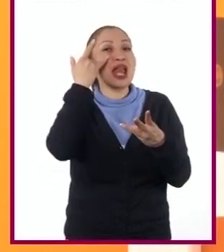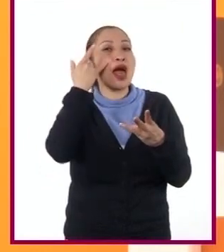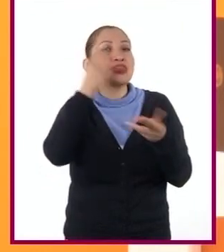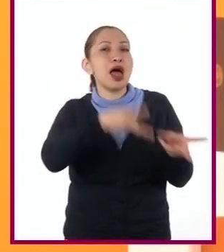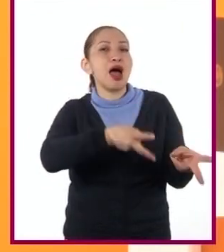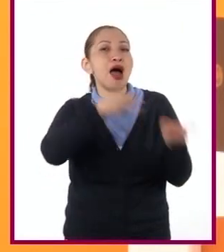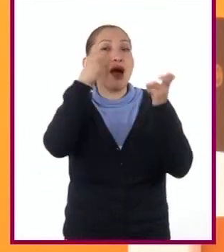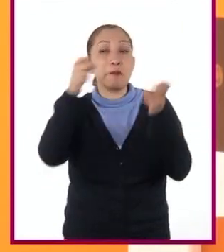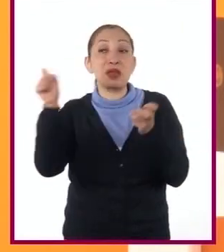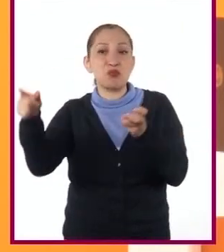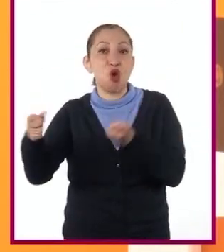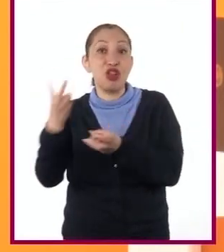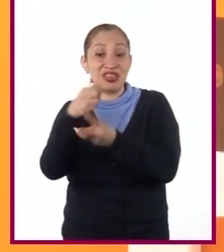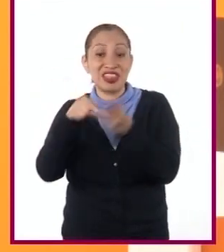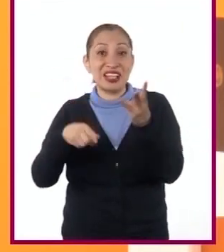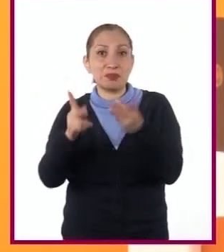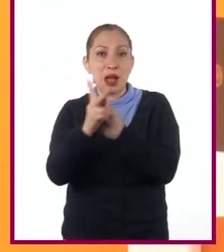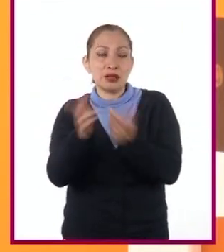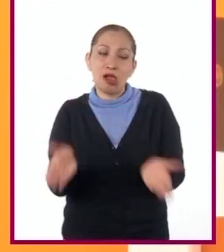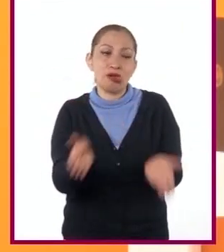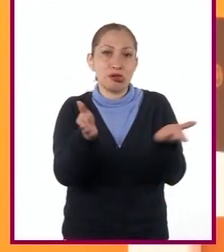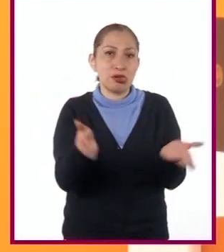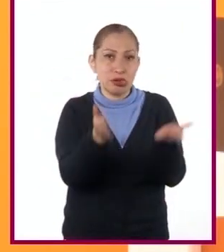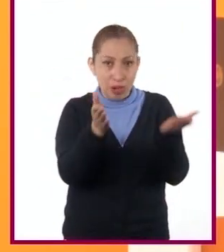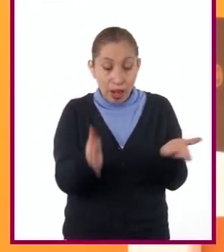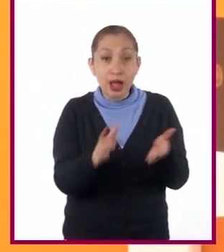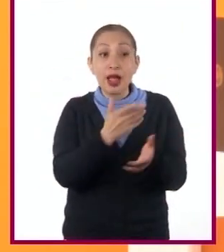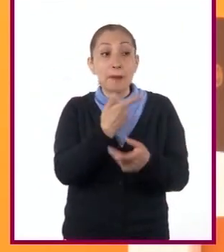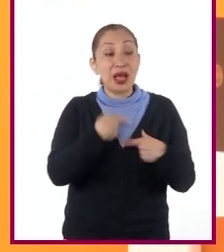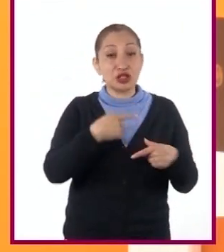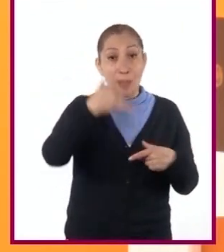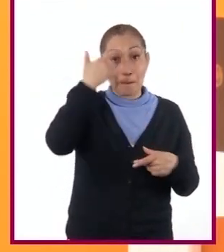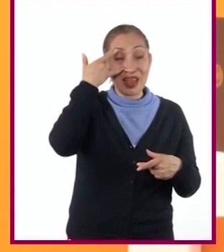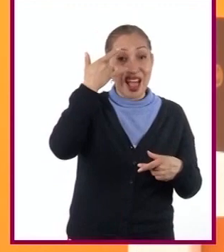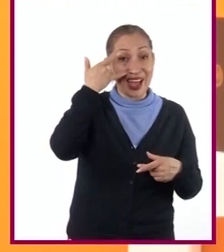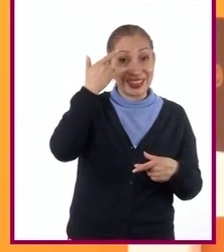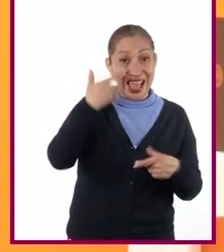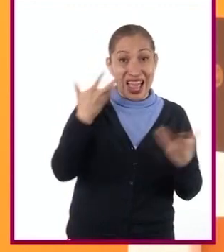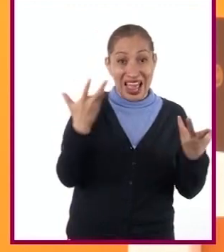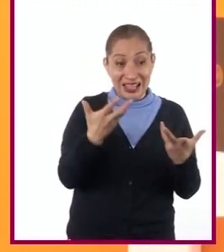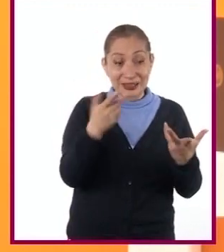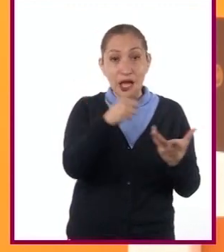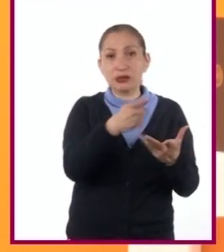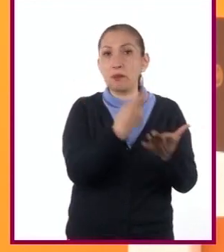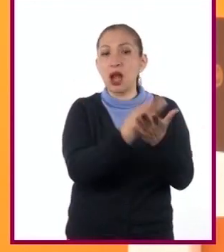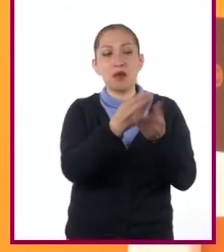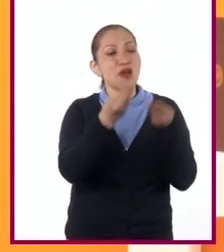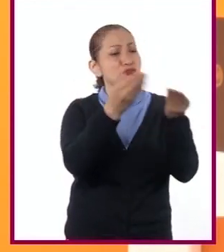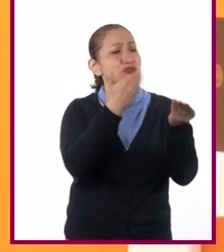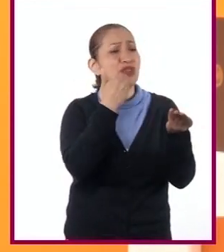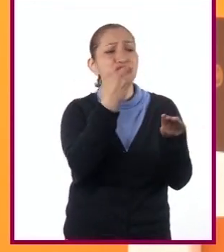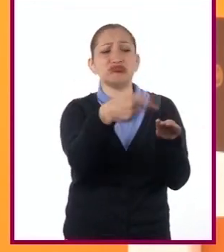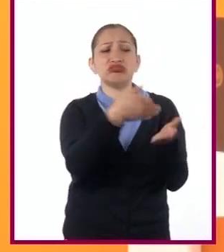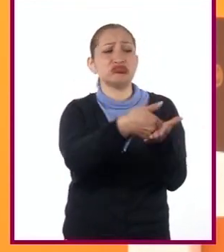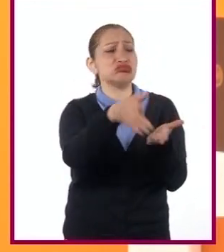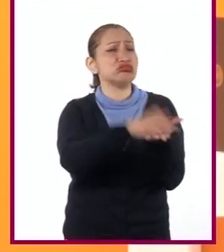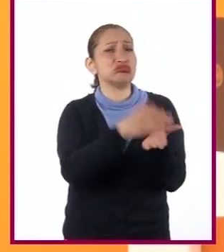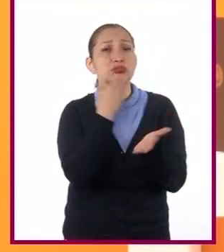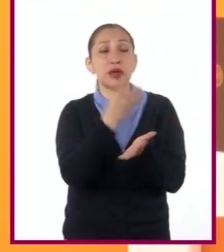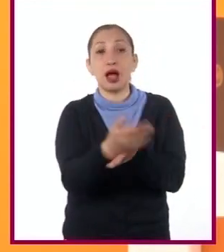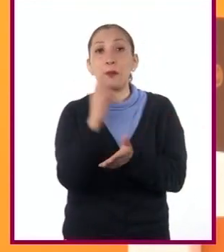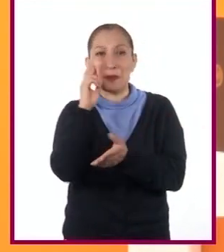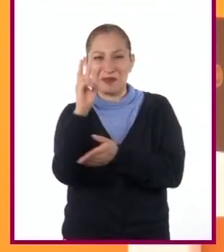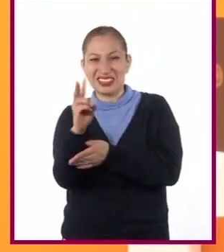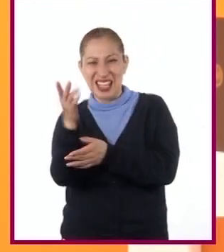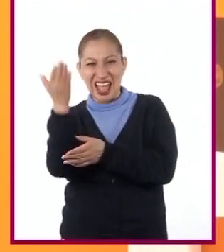piratería promovida por estas potencias. Y los piratas que lo hicieron posible fueron premiados por su valentía. Como se